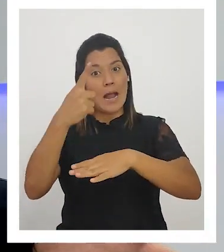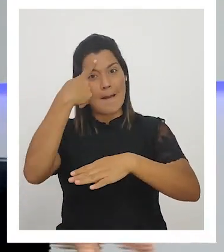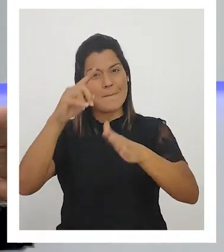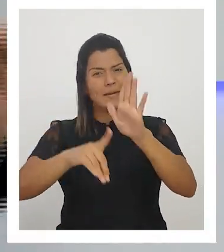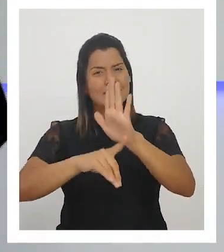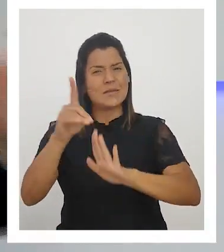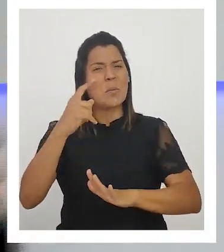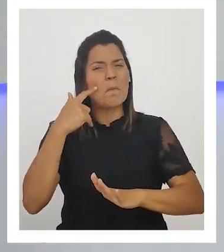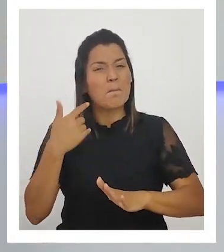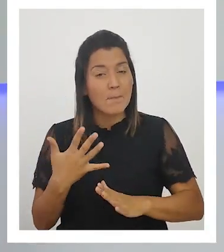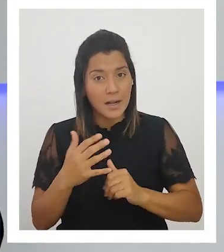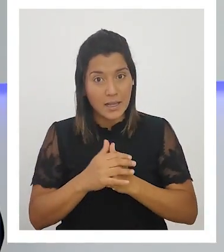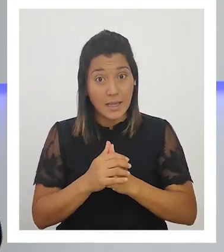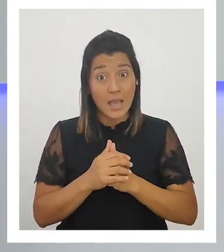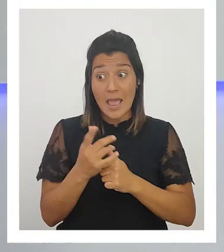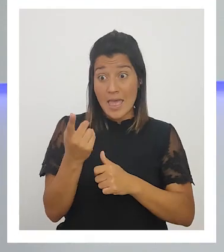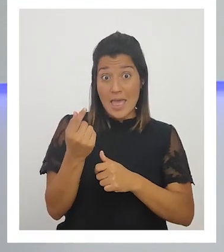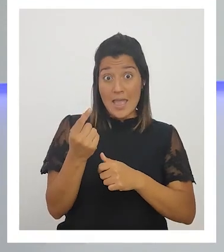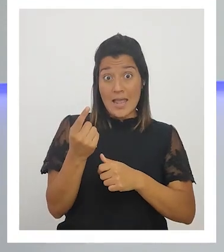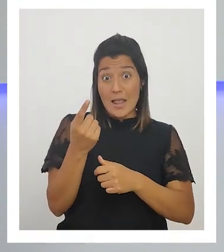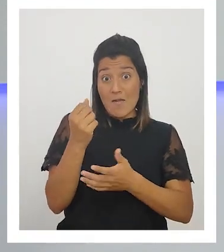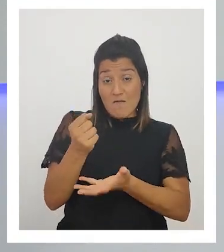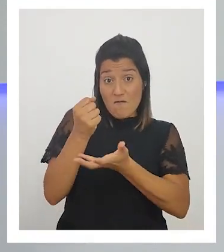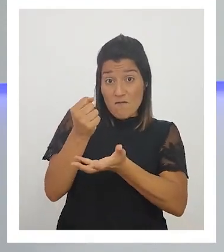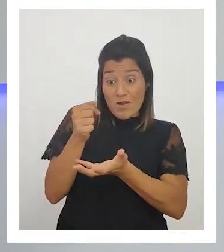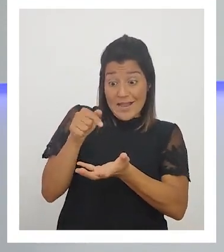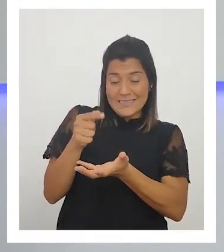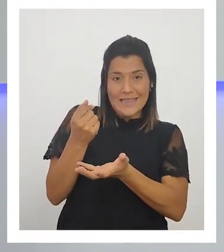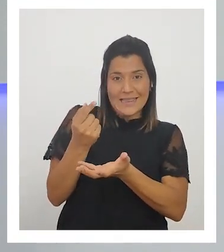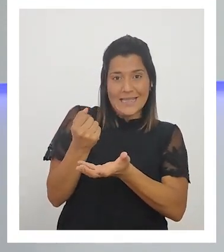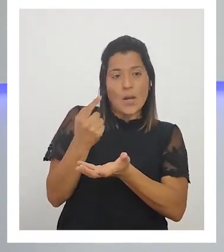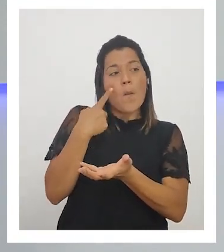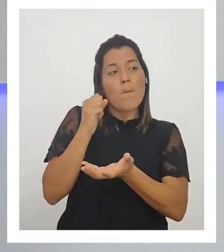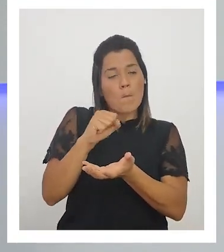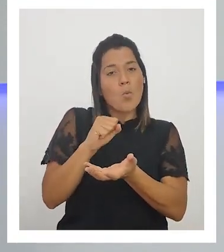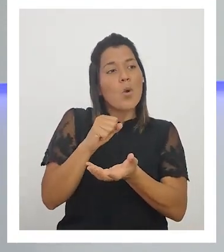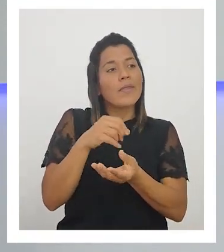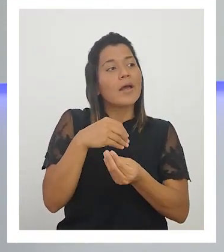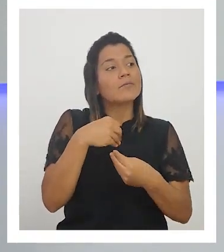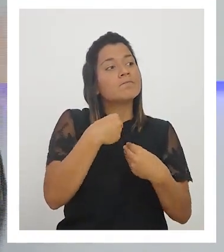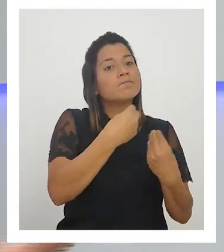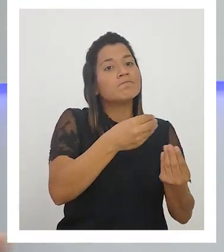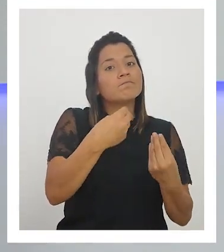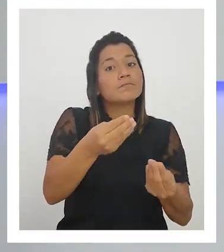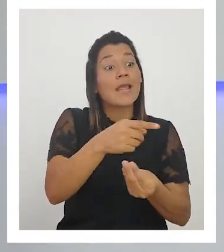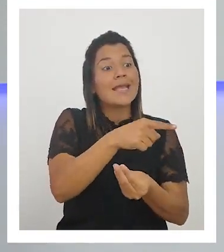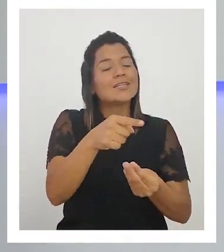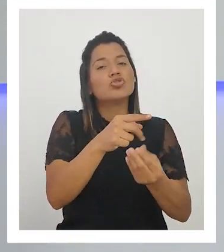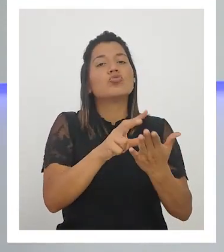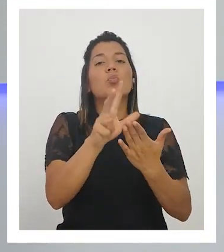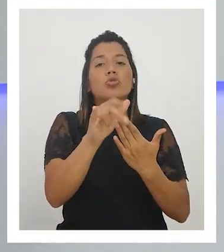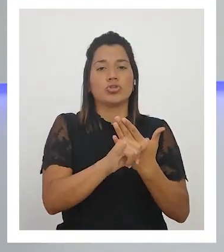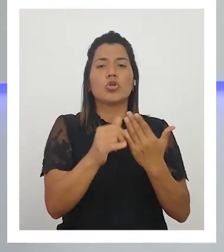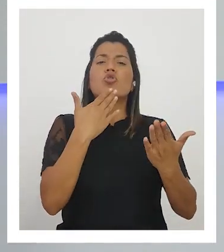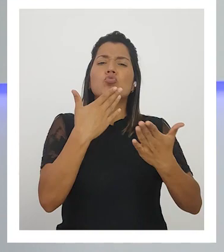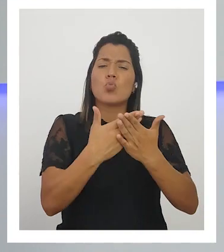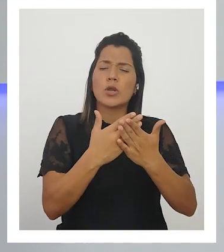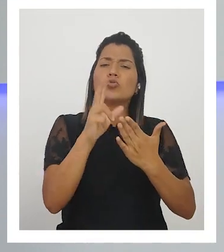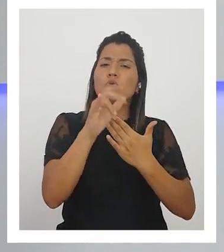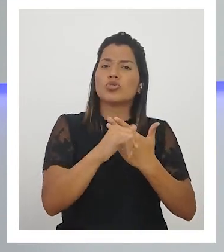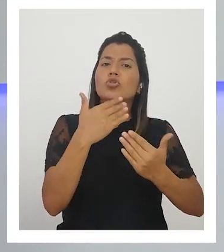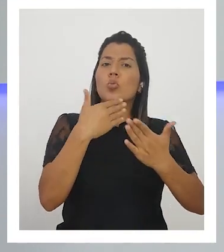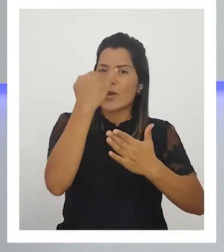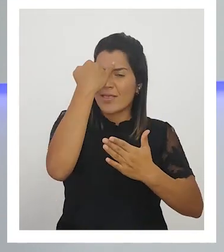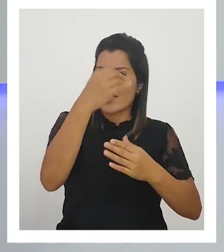recursos de ese sistema efectivamente logren ir a los proyectos que se necesitan, a apoyar los buenos proyectos y las buenas ideas.